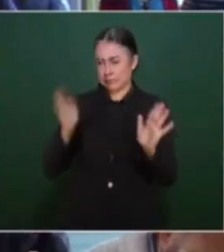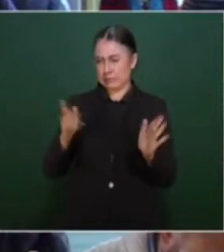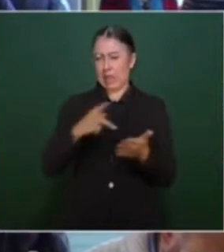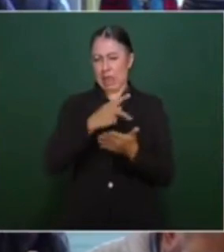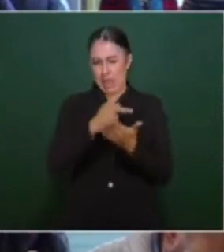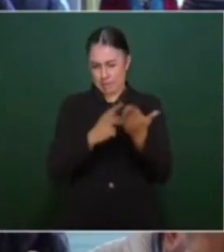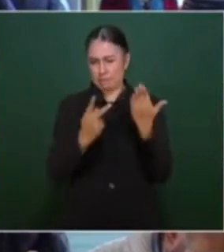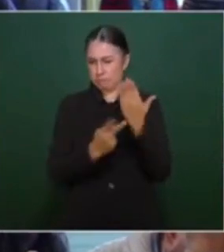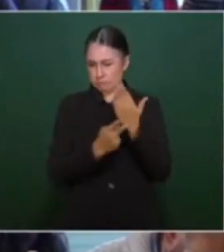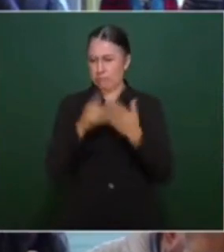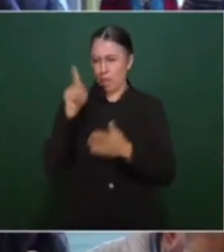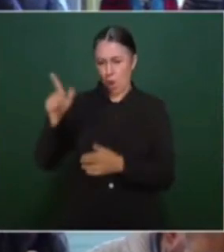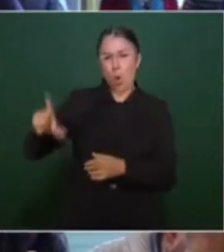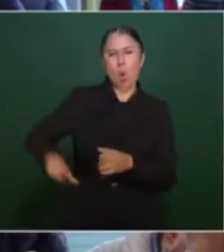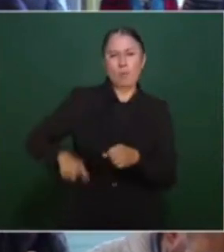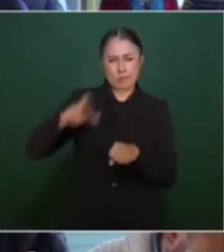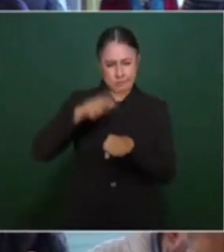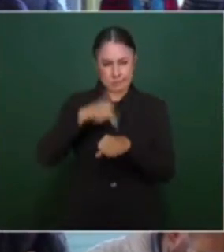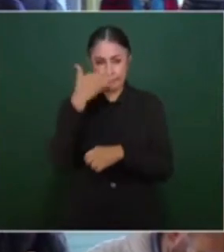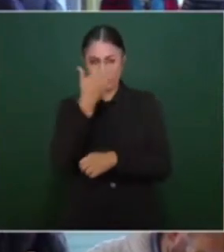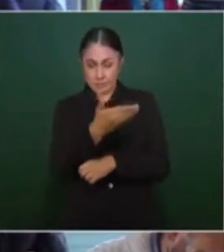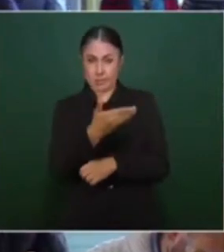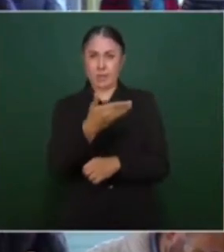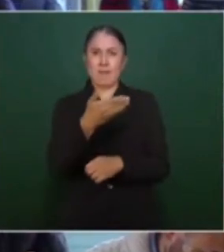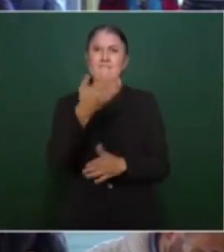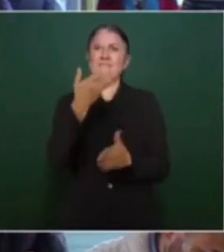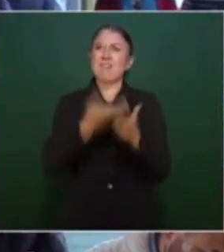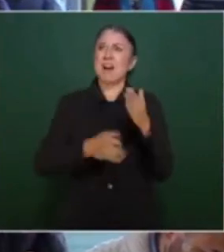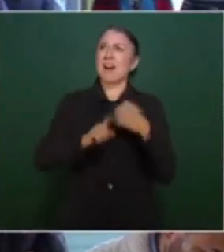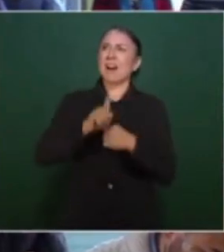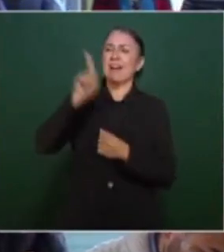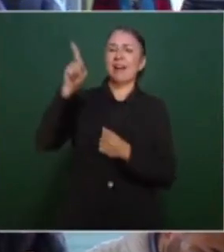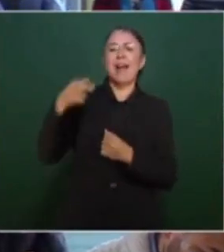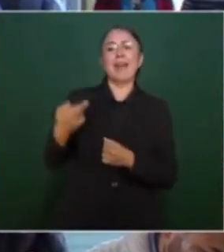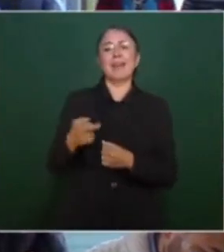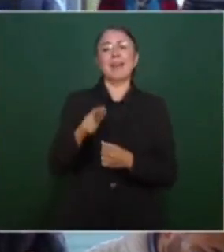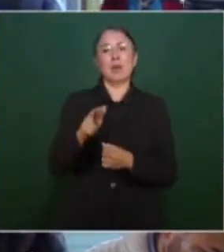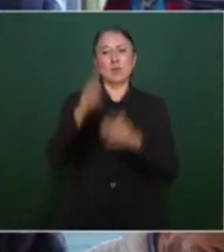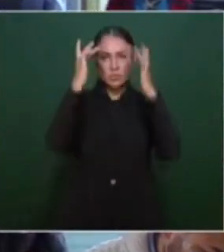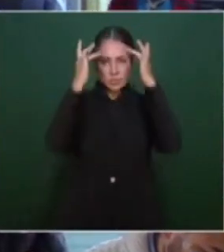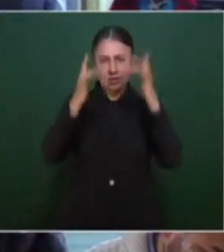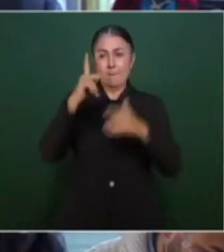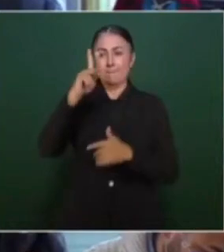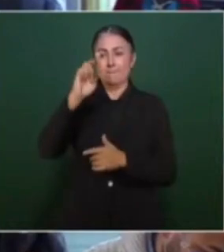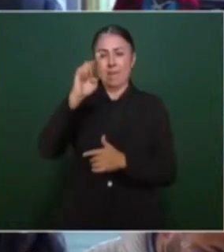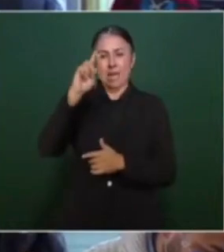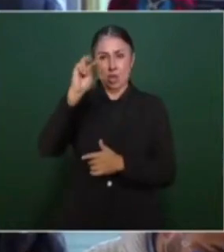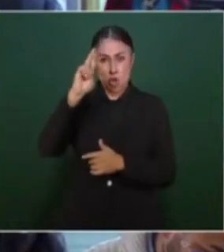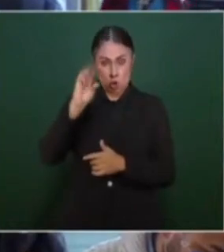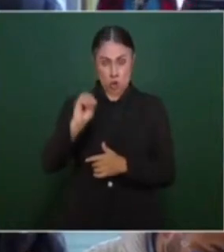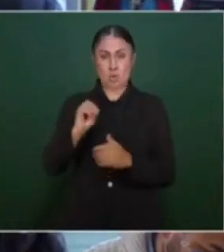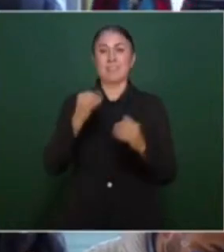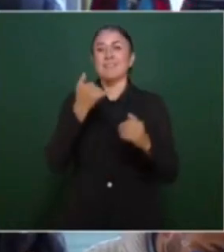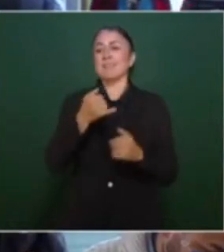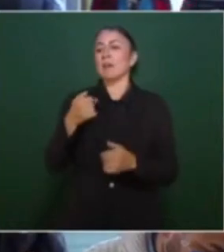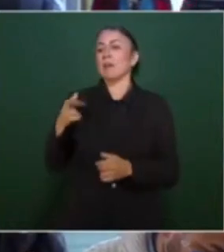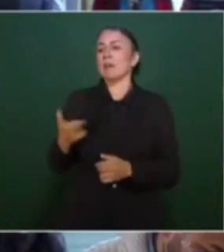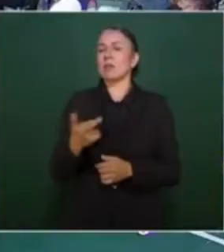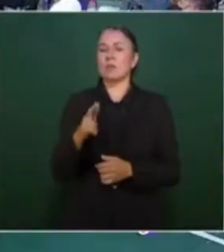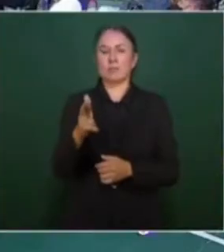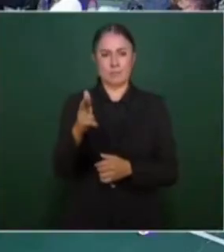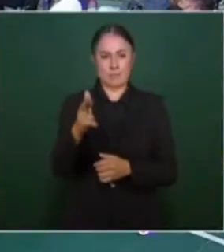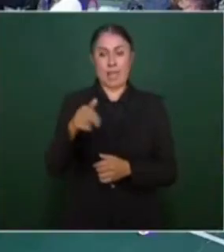con respecto a la generación de obras en la parte alta del río San Pedro y Acaponeta. Esa es una